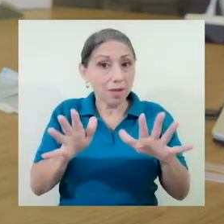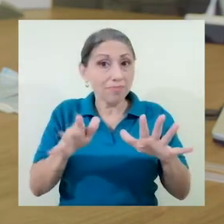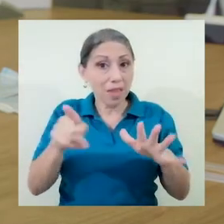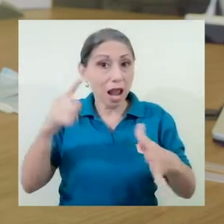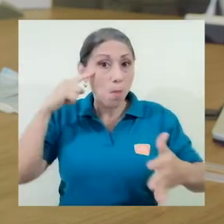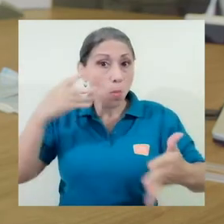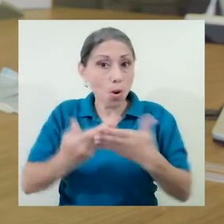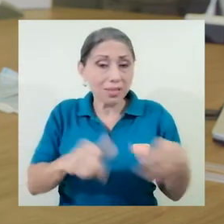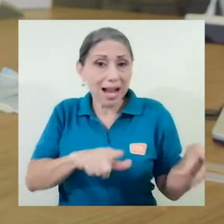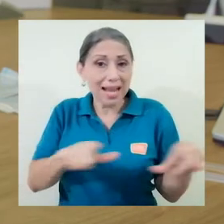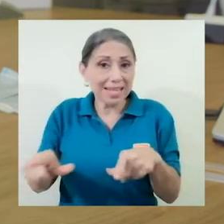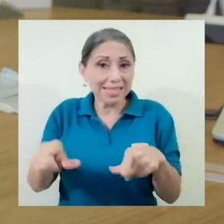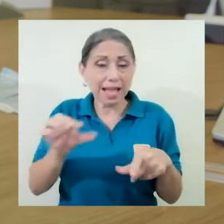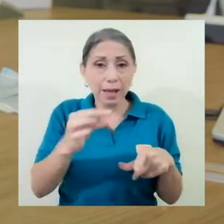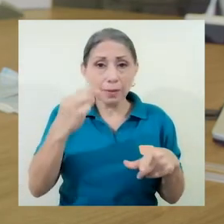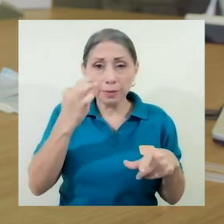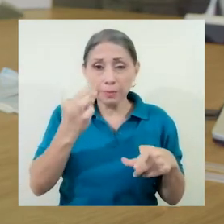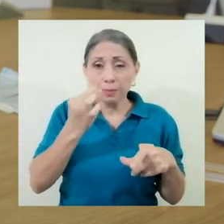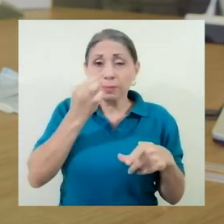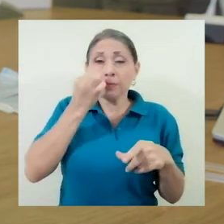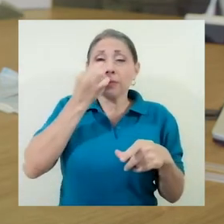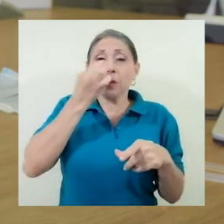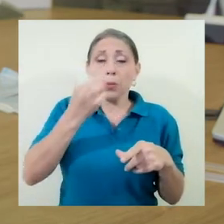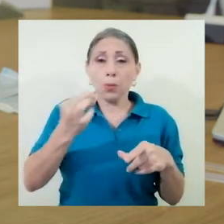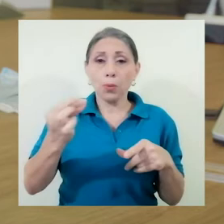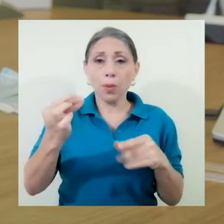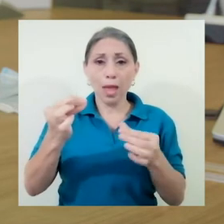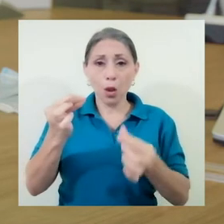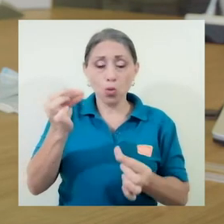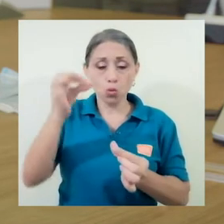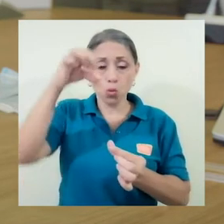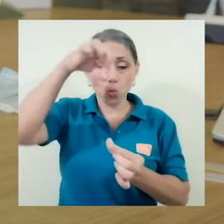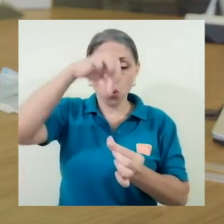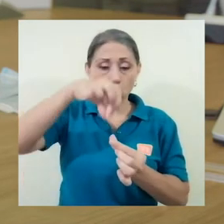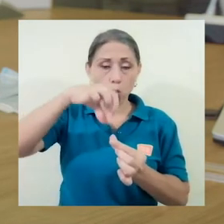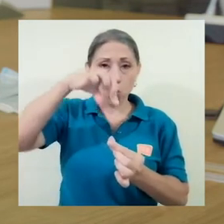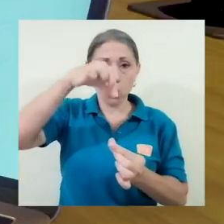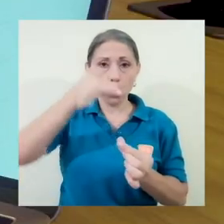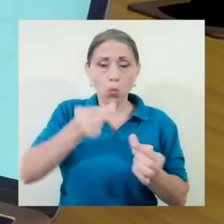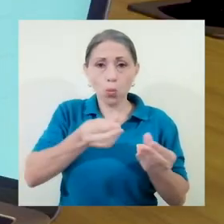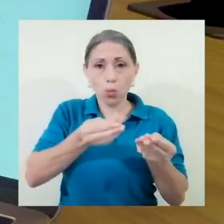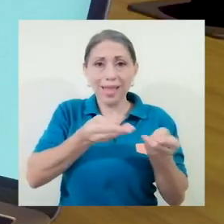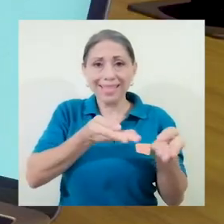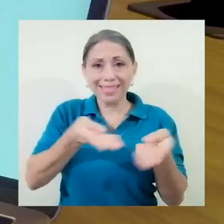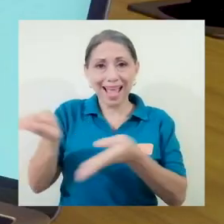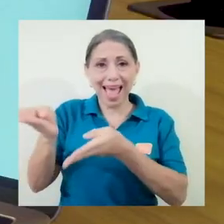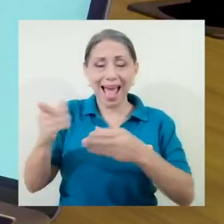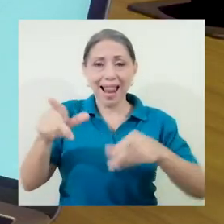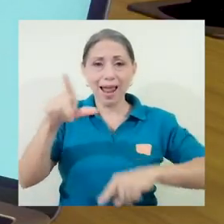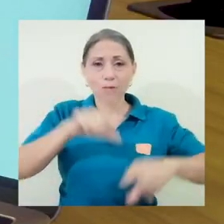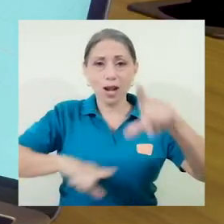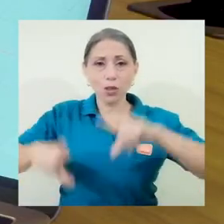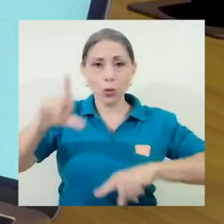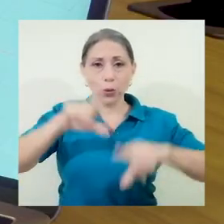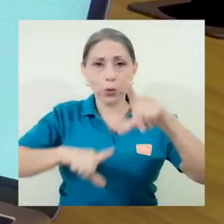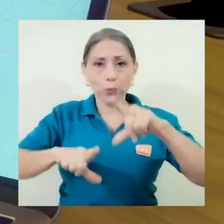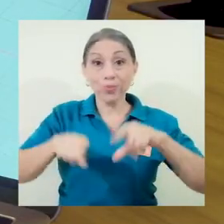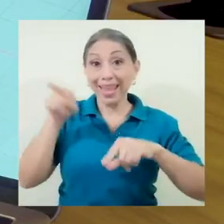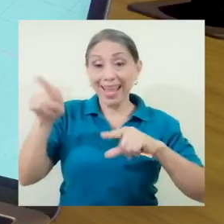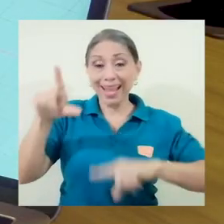vez que uno saca esa muestra se ponen en un tubo que tiene un medio de transporte y se lleva al laboratorio